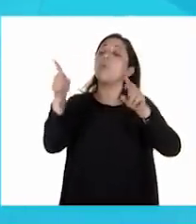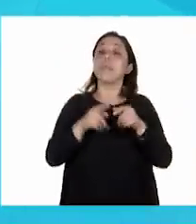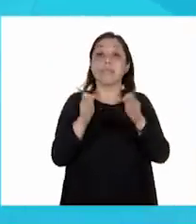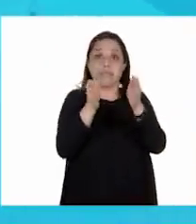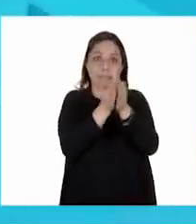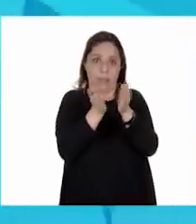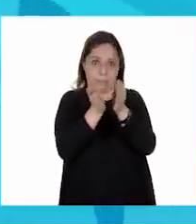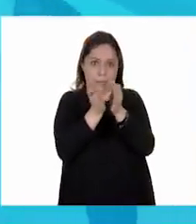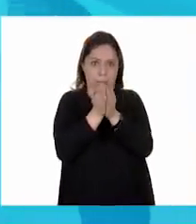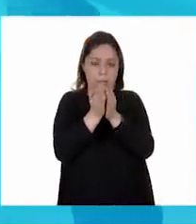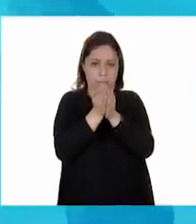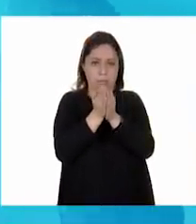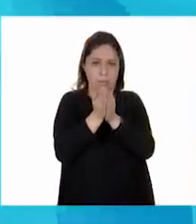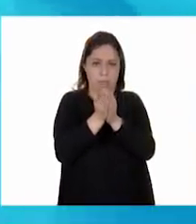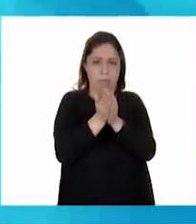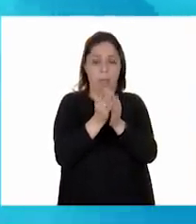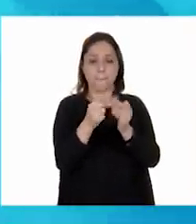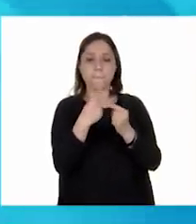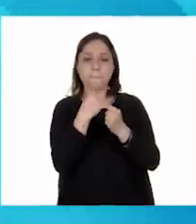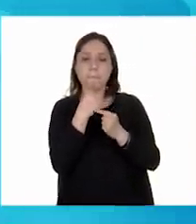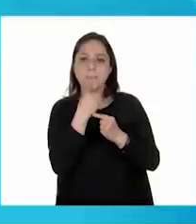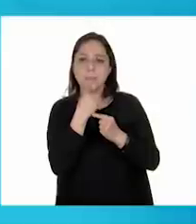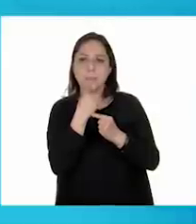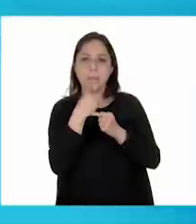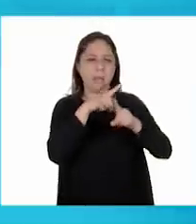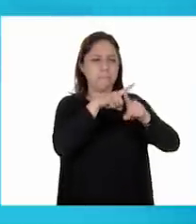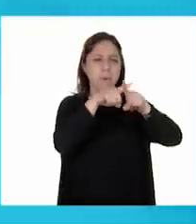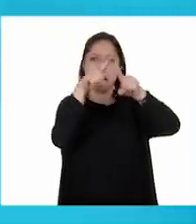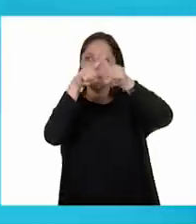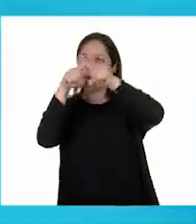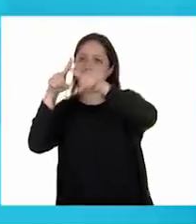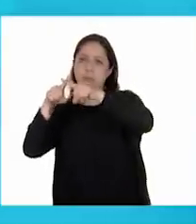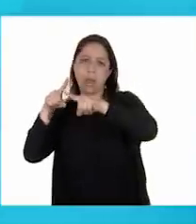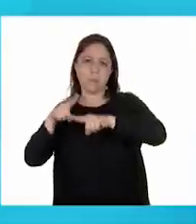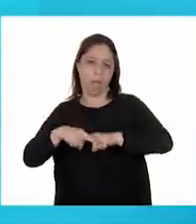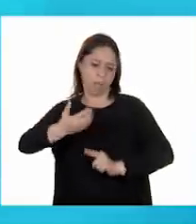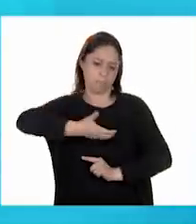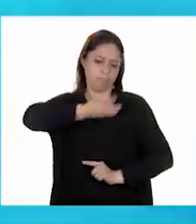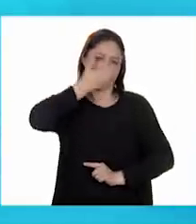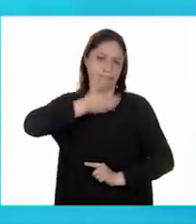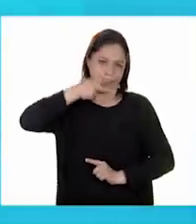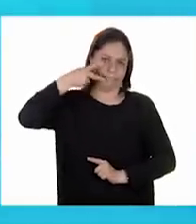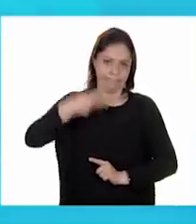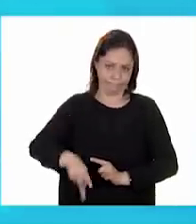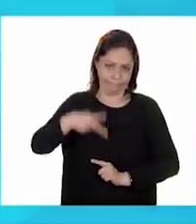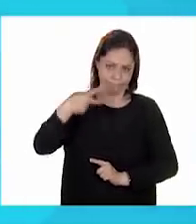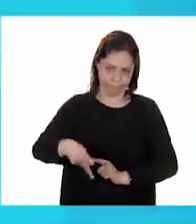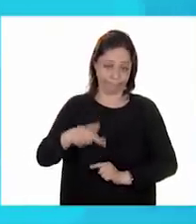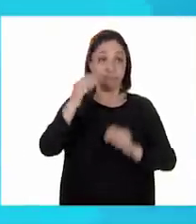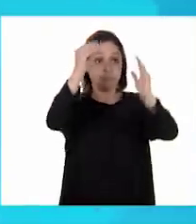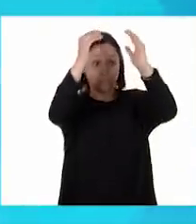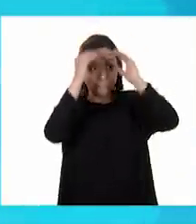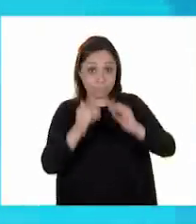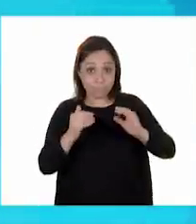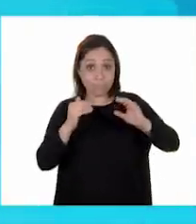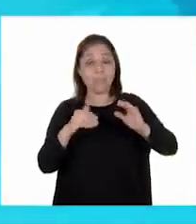Tamales, variedad y sabor de nuestra tradición. Tenemos el texto. Exactamente. Y al final tenemos.